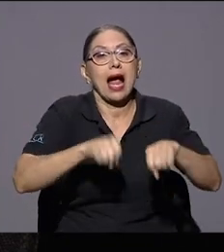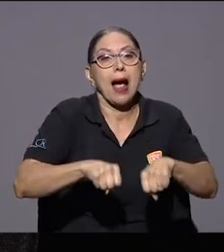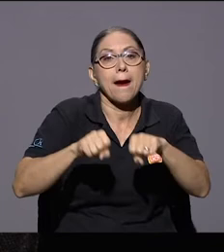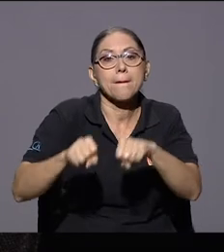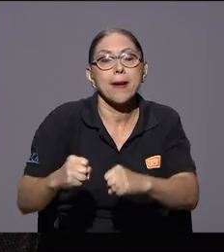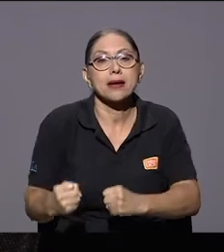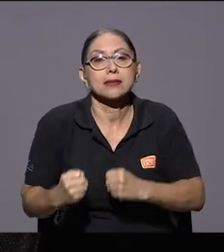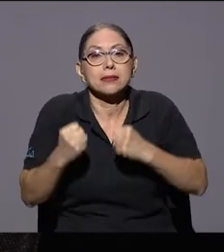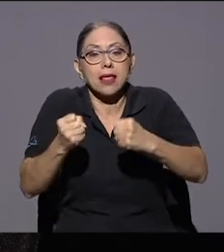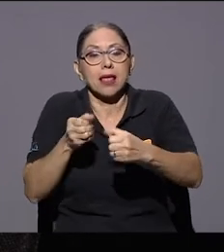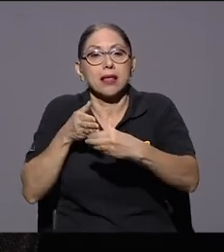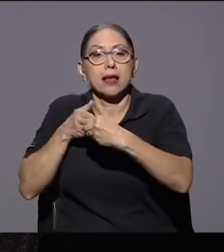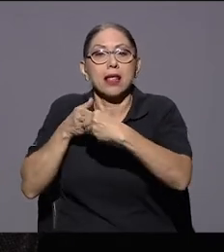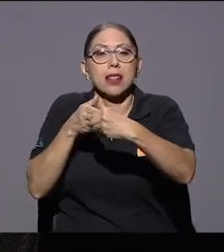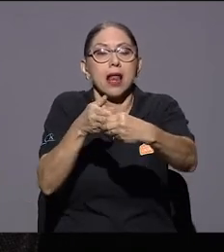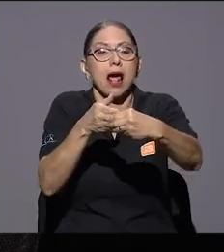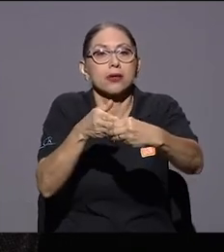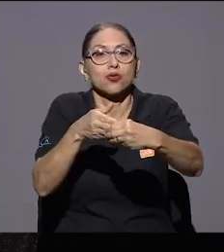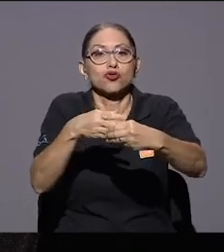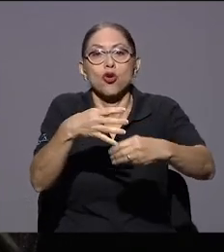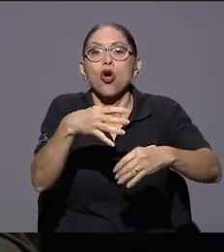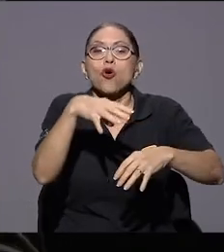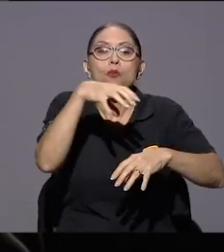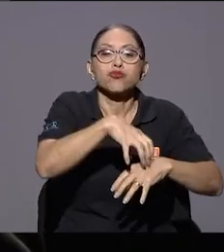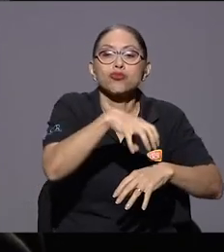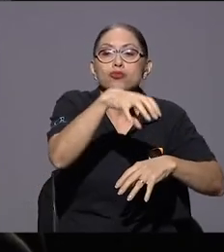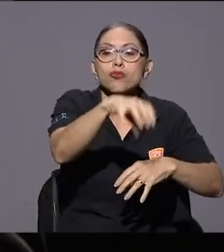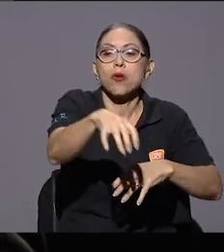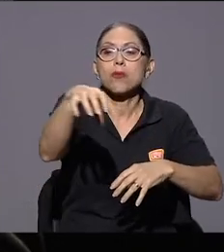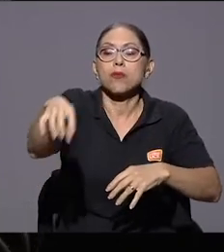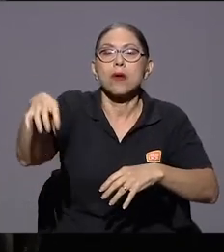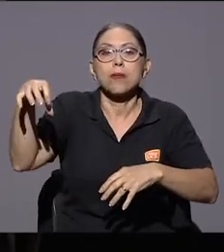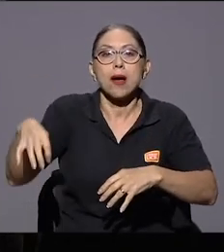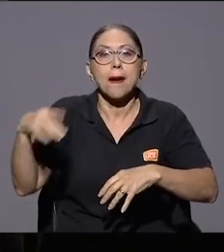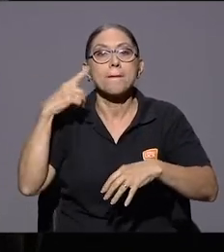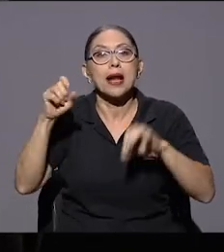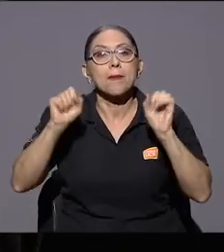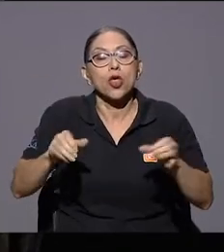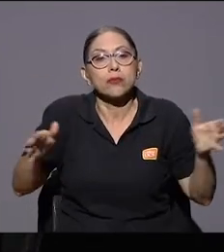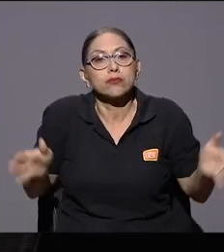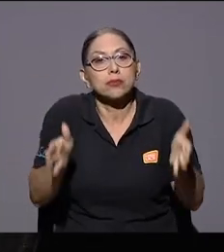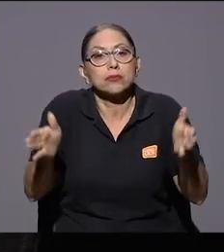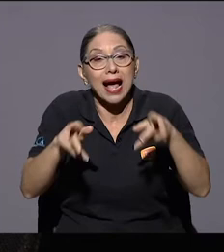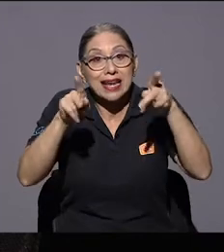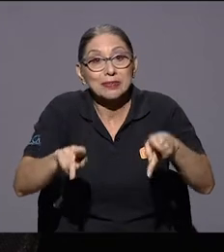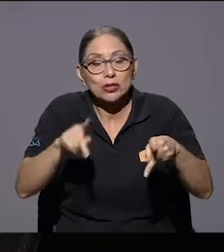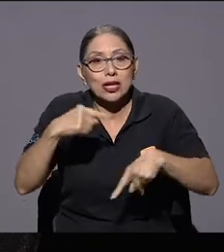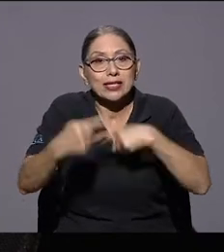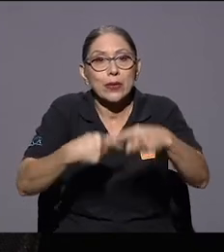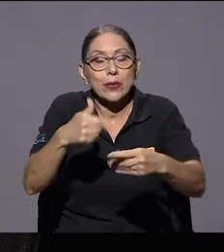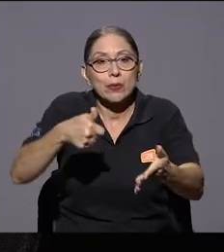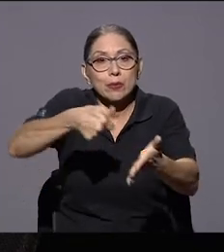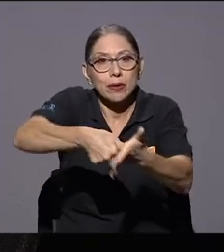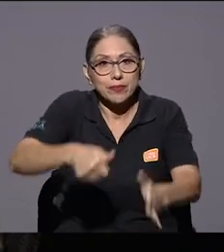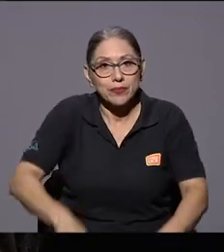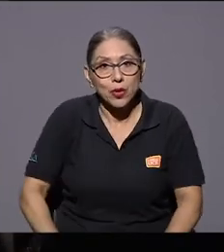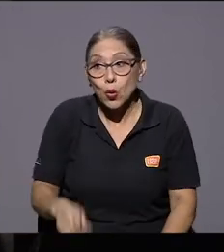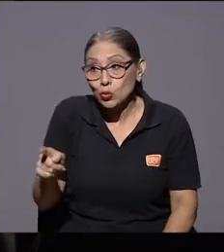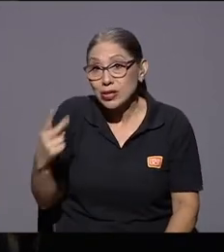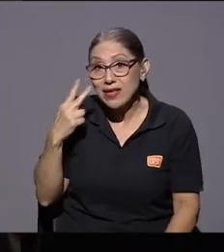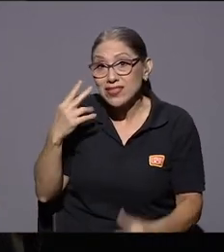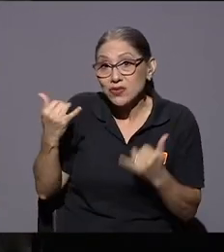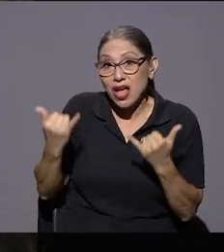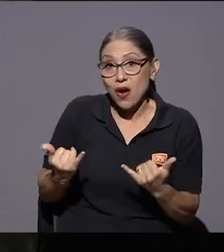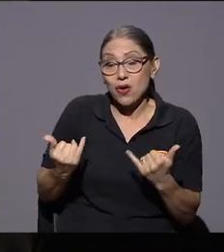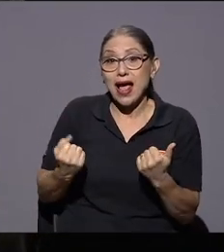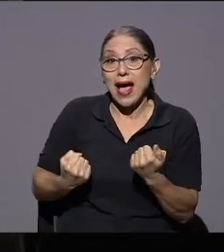locales para la movilización de los electores. Entonces, usted ve cómo están vendiendo de caras los apoyos electorales